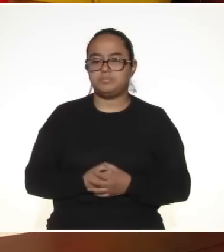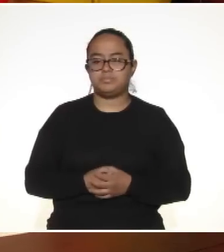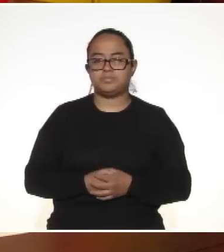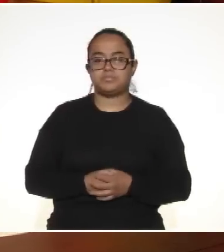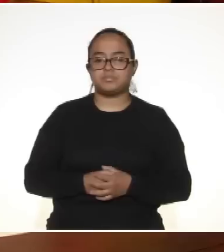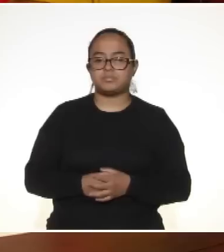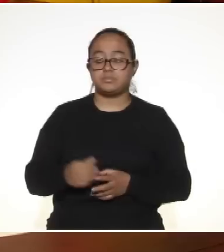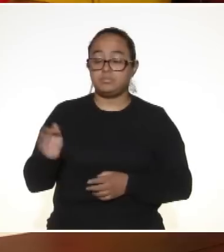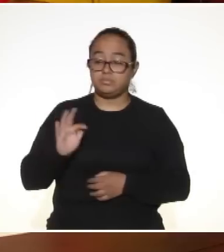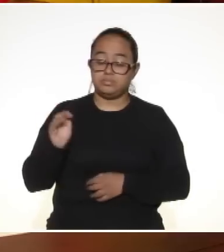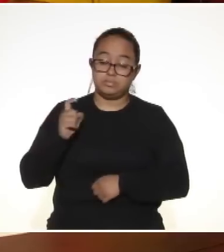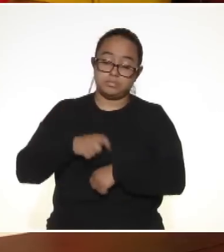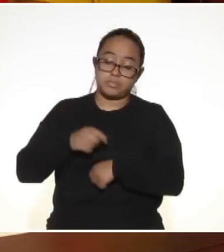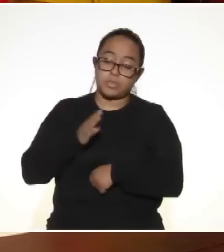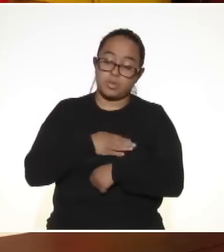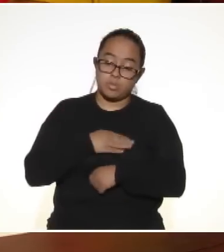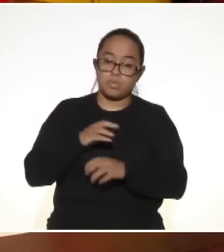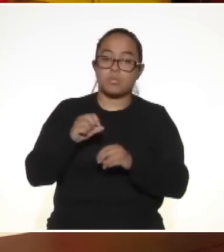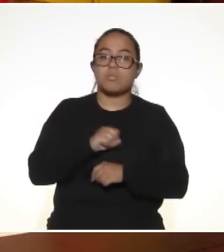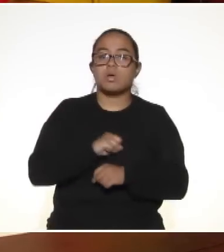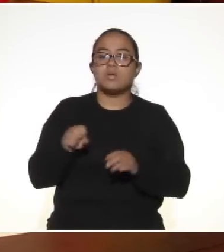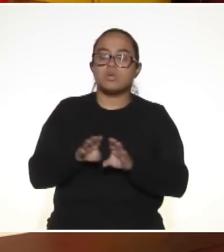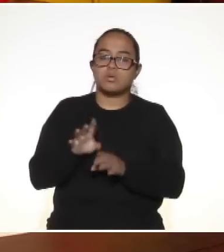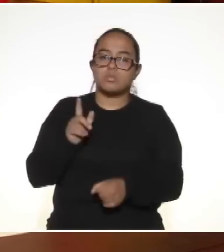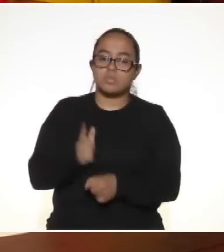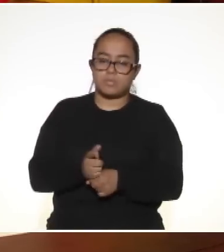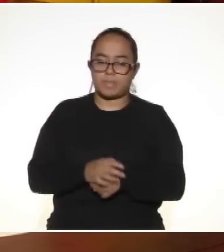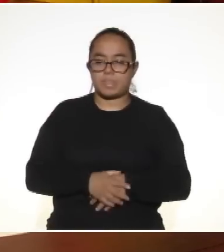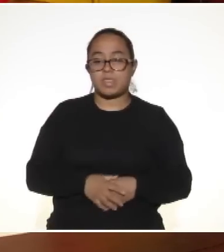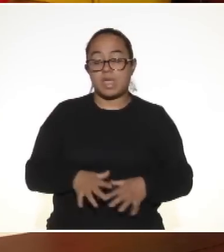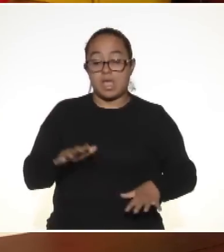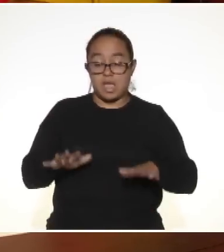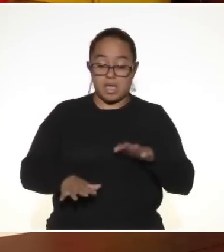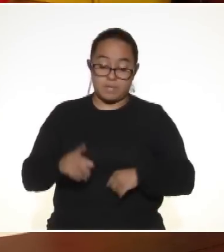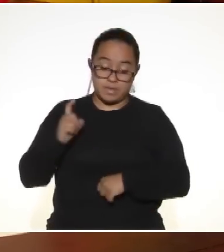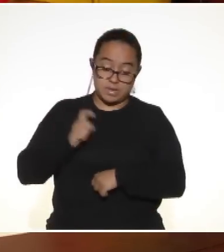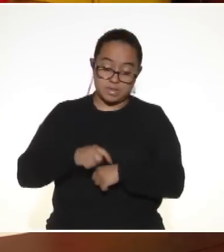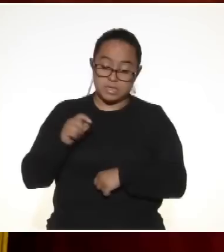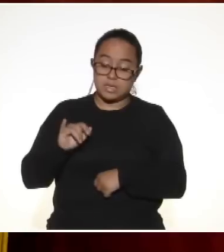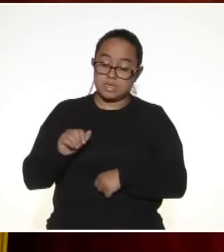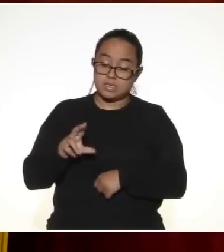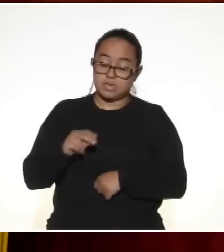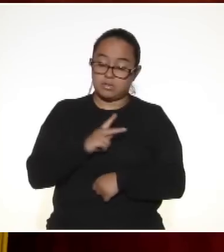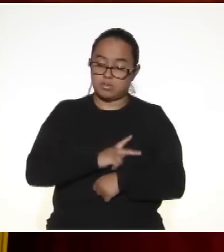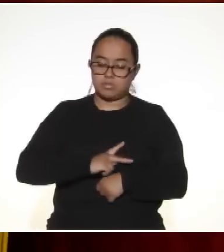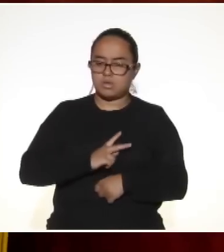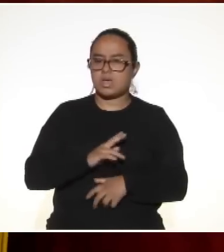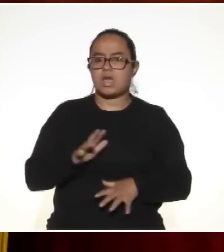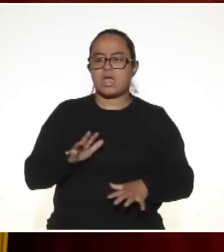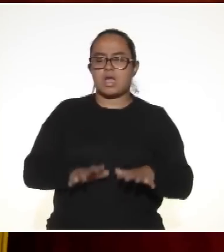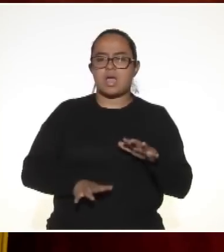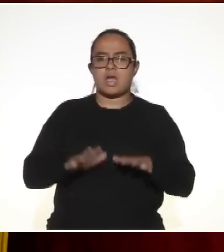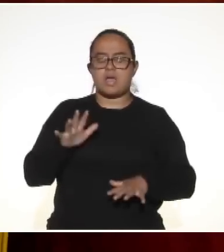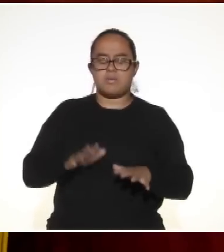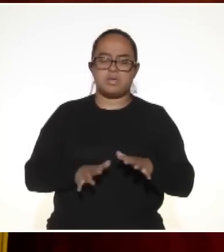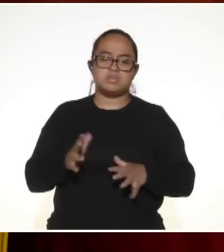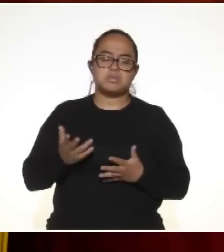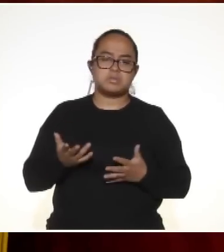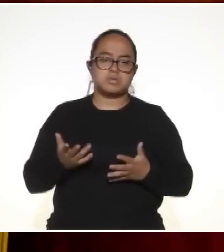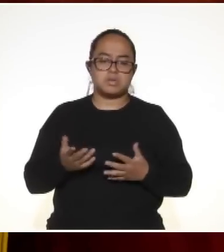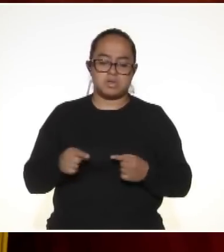el alacrán es bueno o malo? No, y muchas veces no es si el alacrán es venenoso o no. A veces pueden generar una